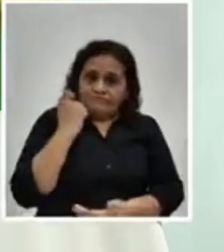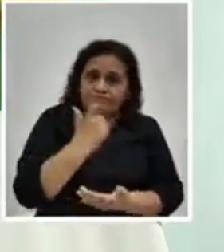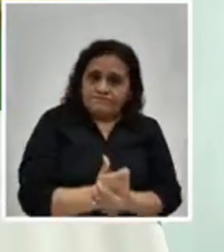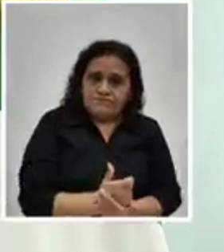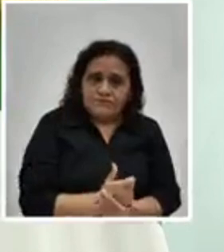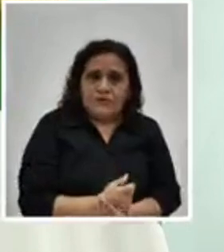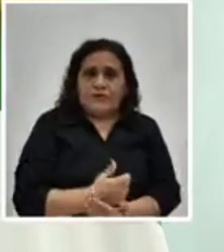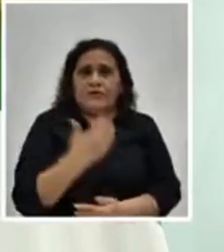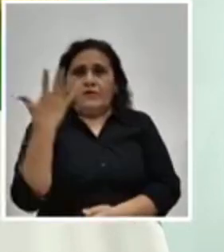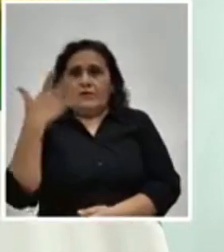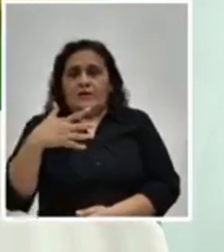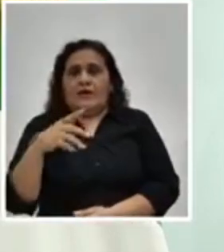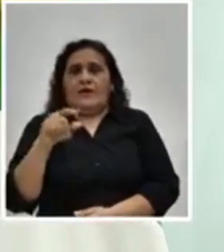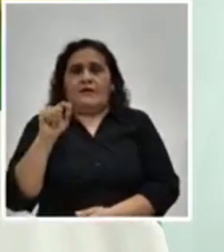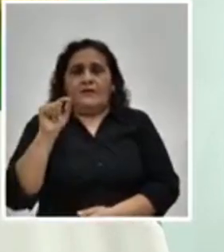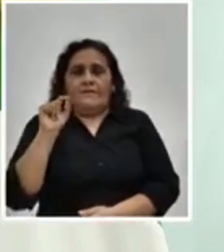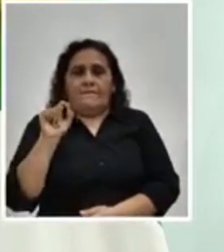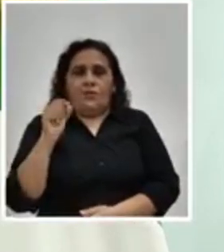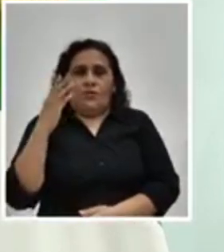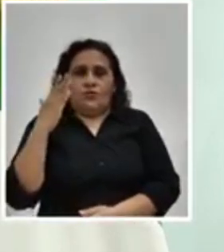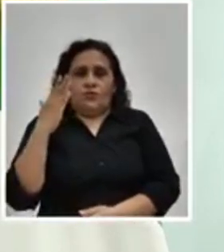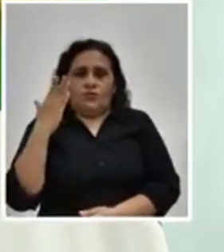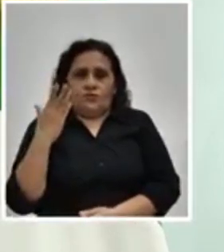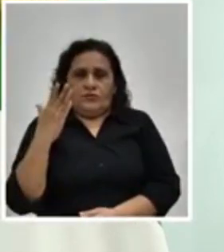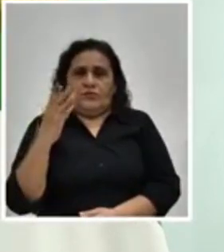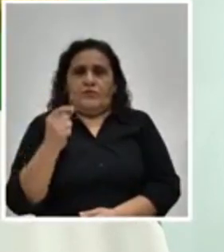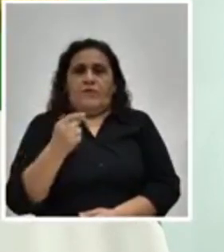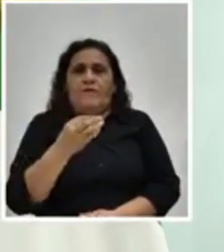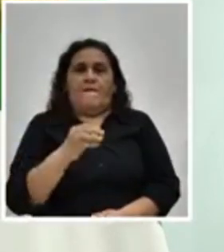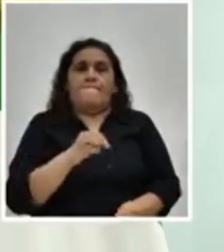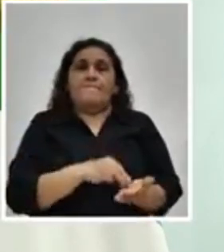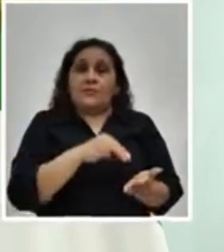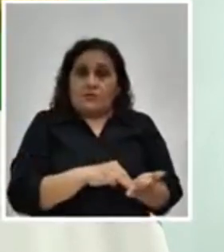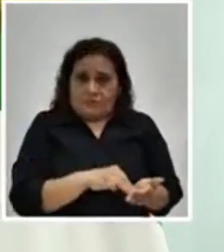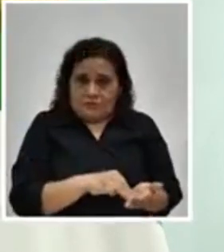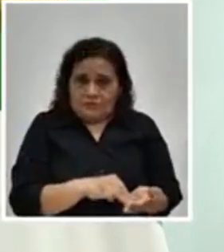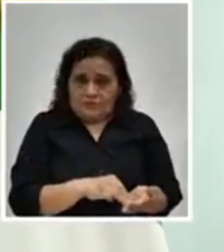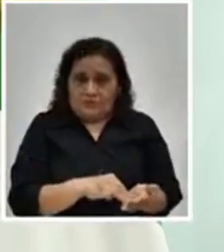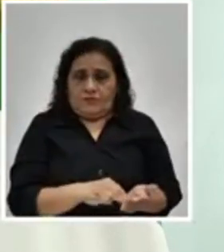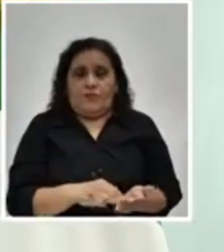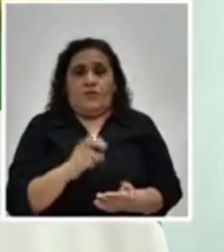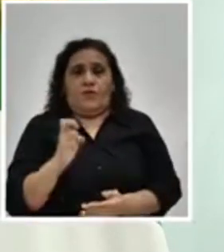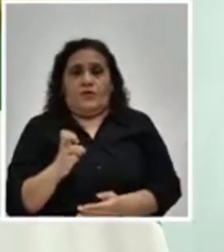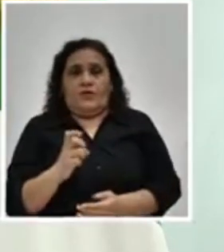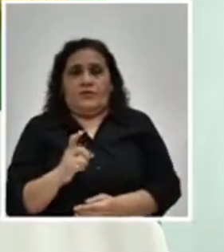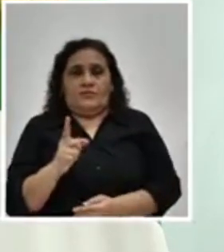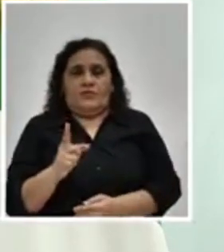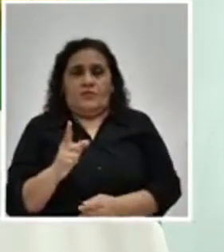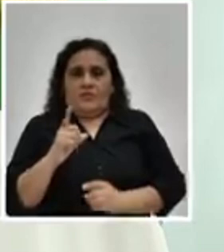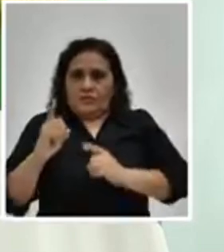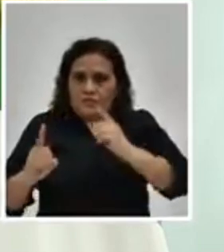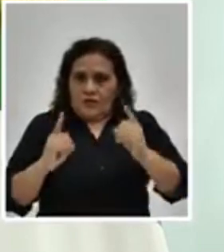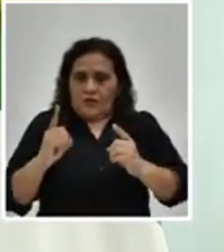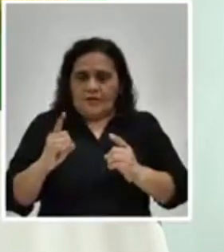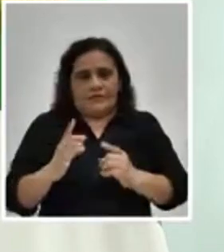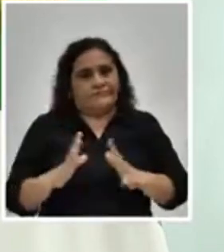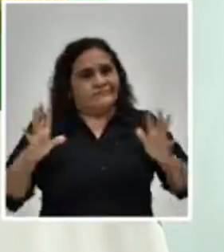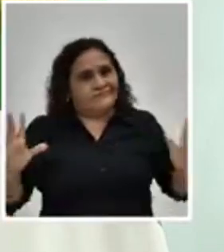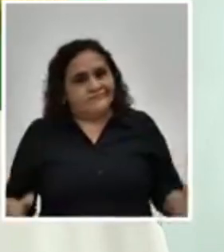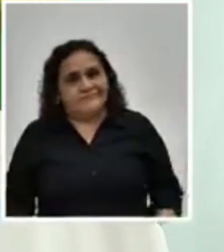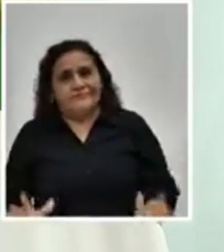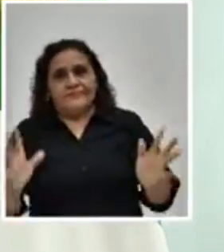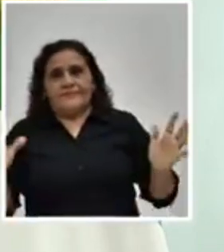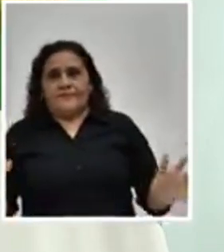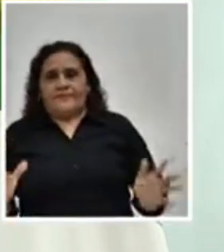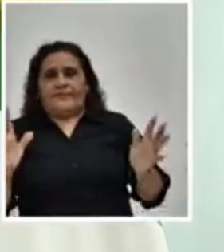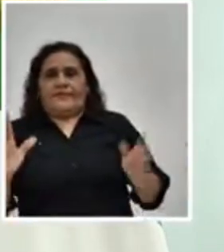de 15.5 millones de pesos. Con esta gran obra deportiva, seguiremos fomentando el deporte en el